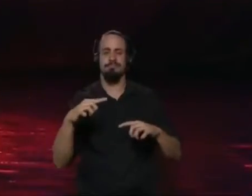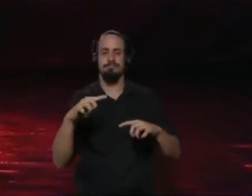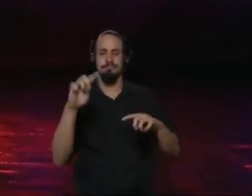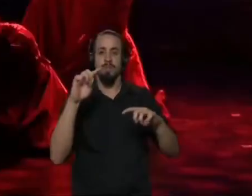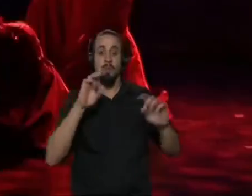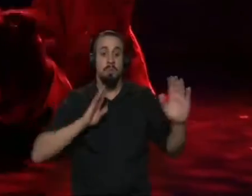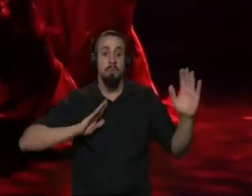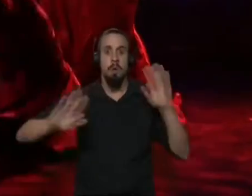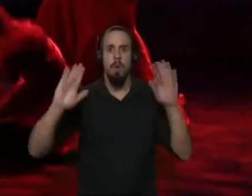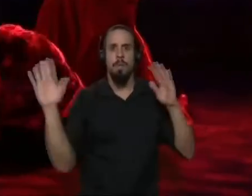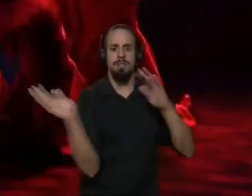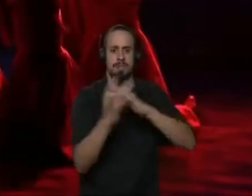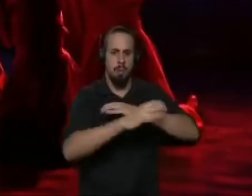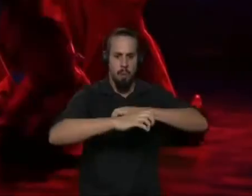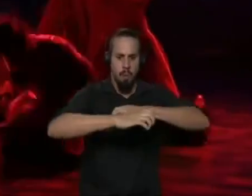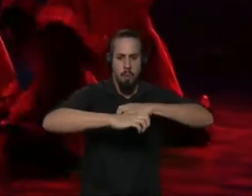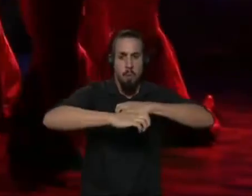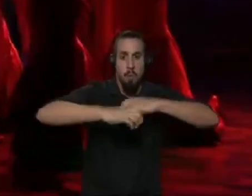cuando se